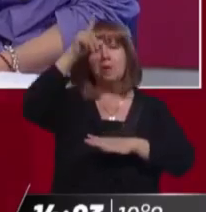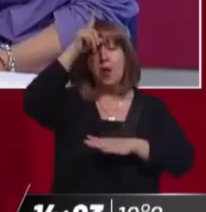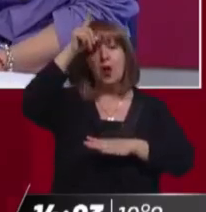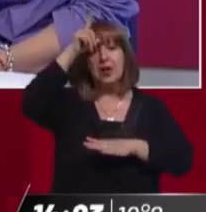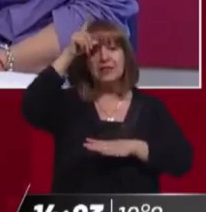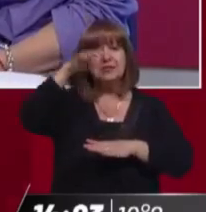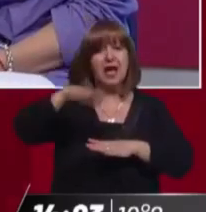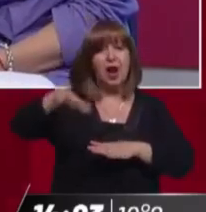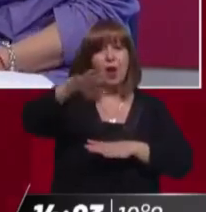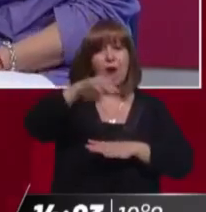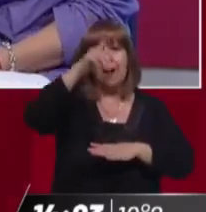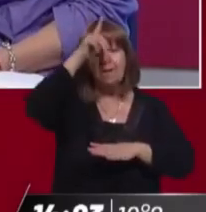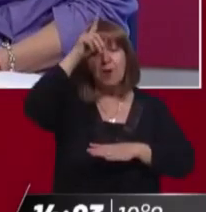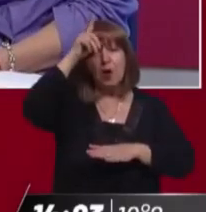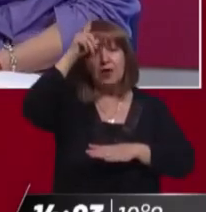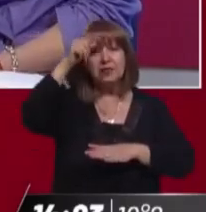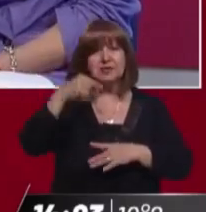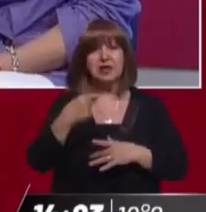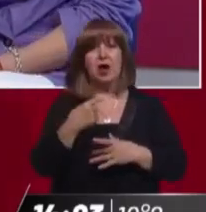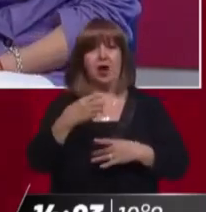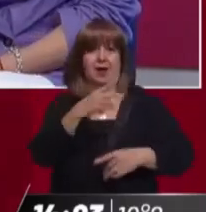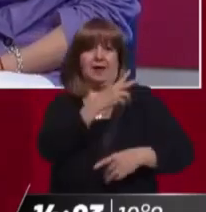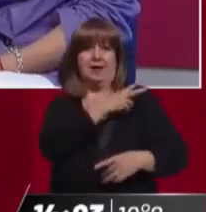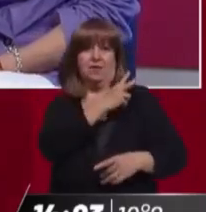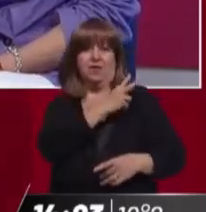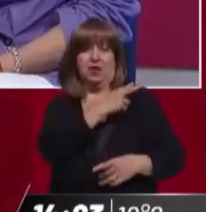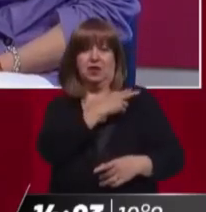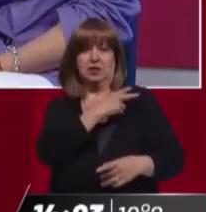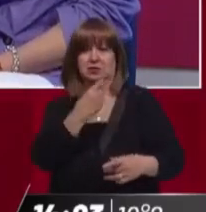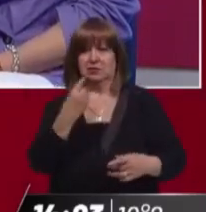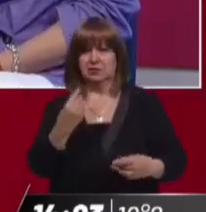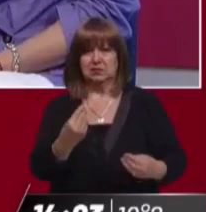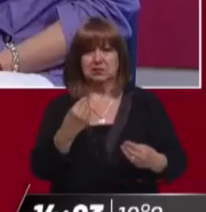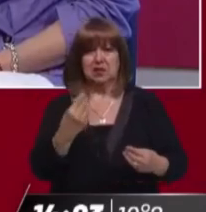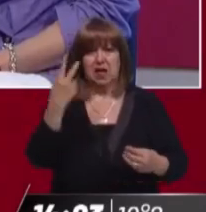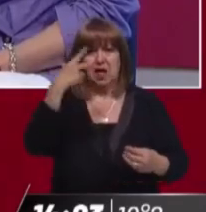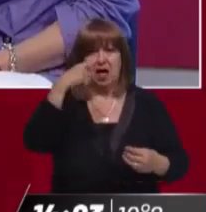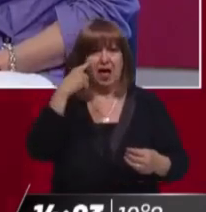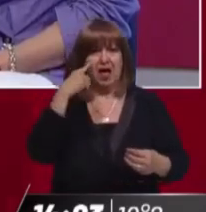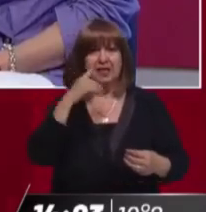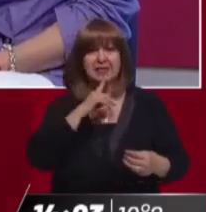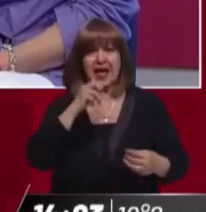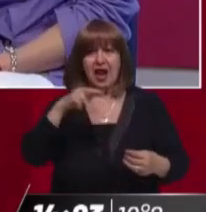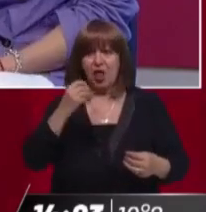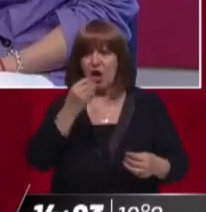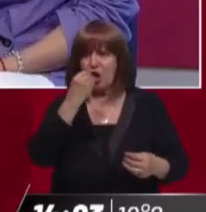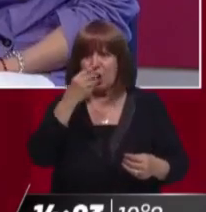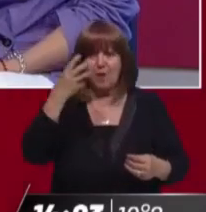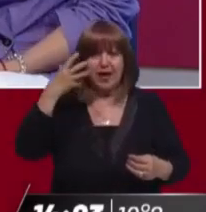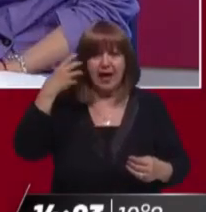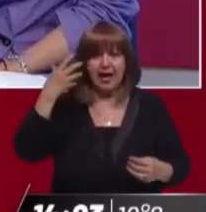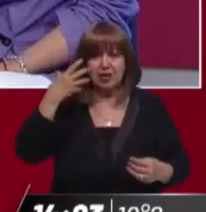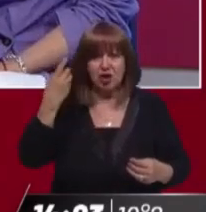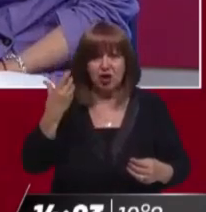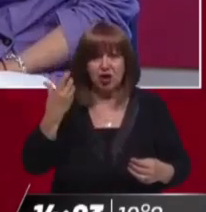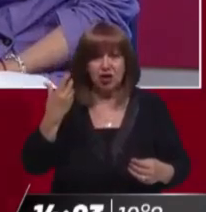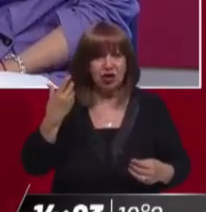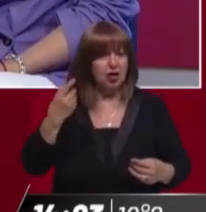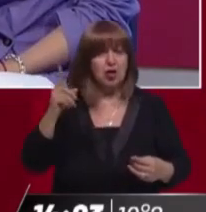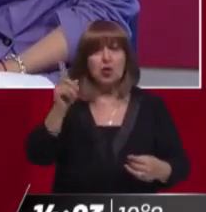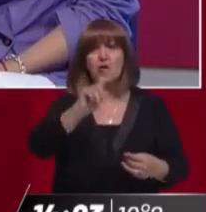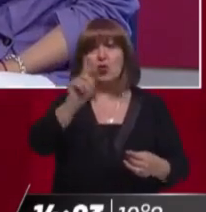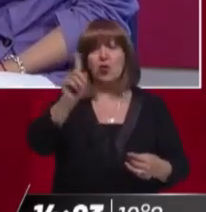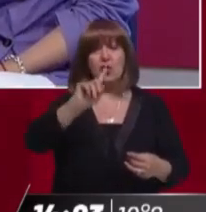formal ni siquiera informal eh de residentes enojad de que le estuvieran robando las mascotas para